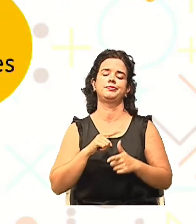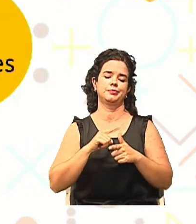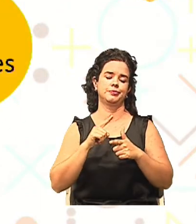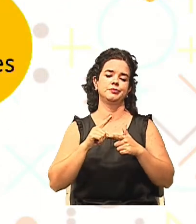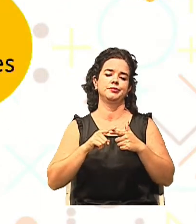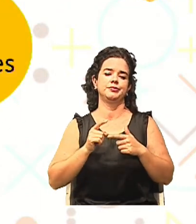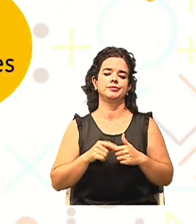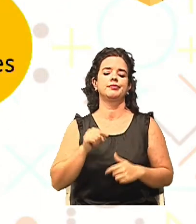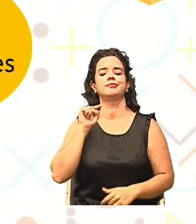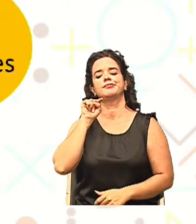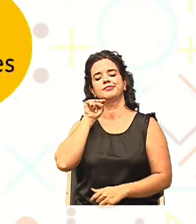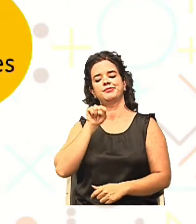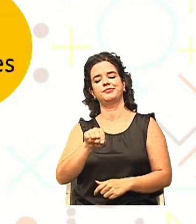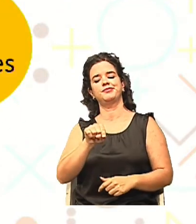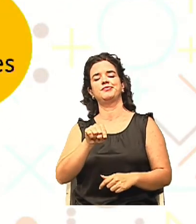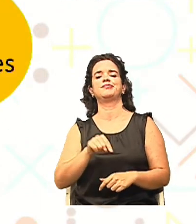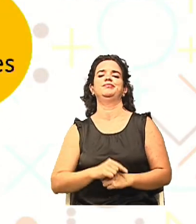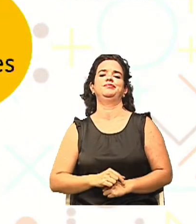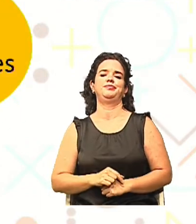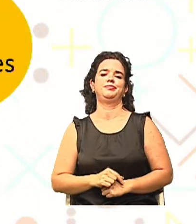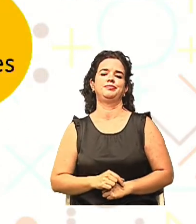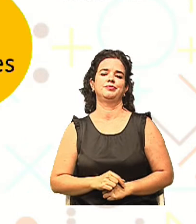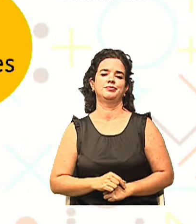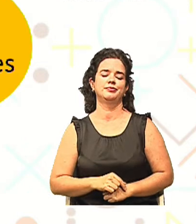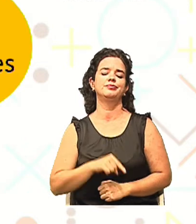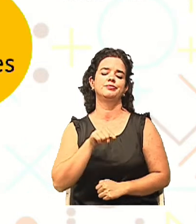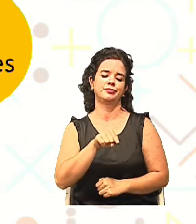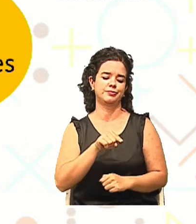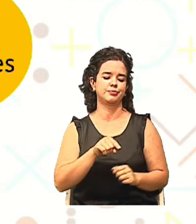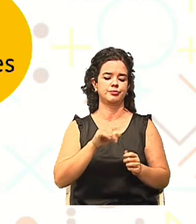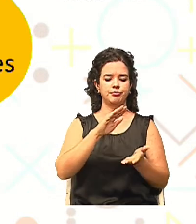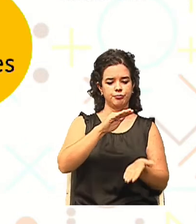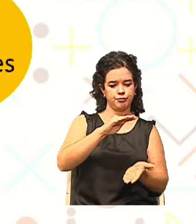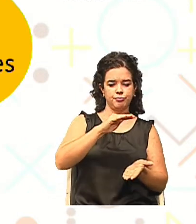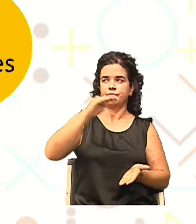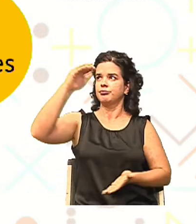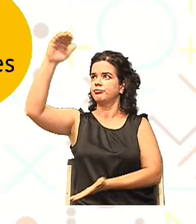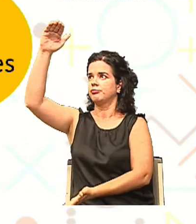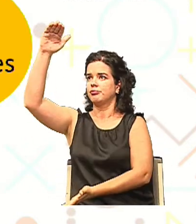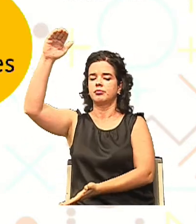Entonces, estas figuras son semejantes.